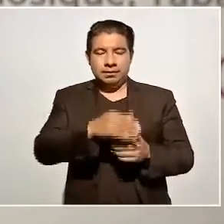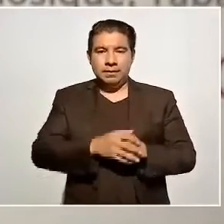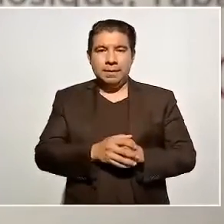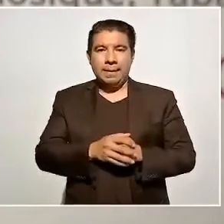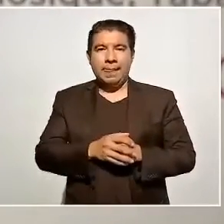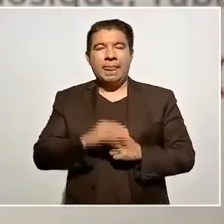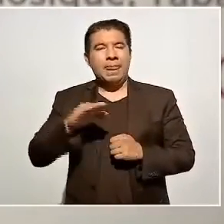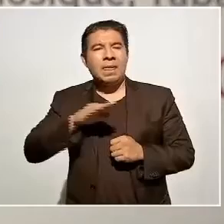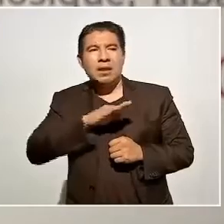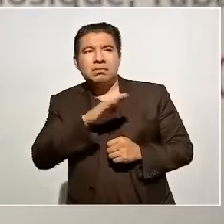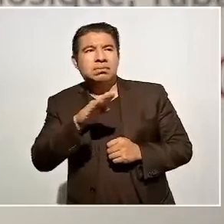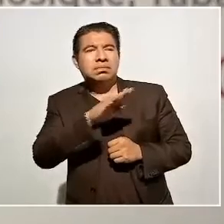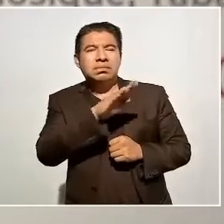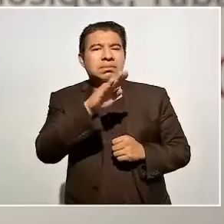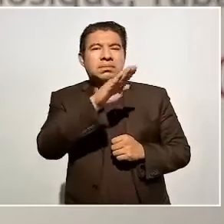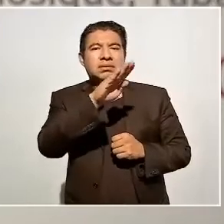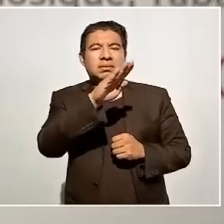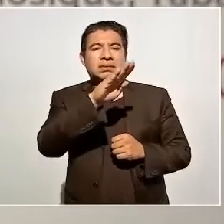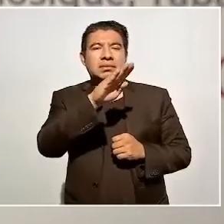arriba,